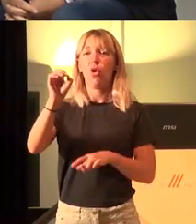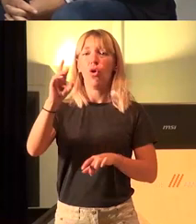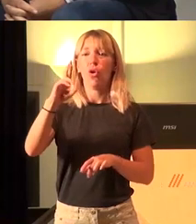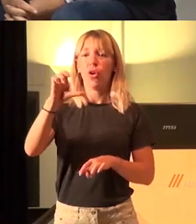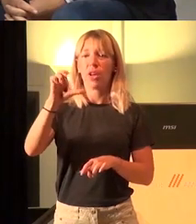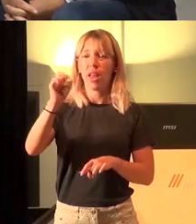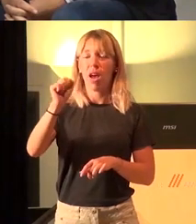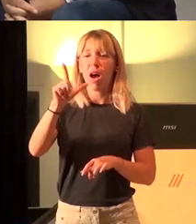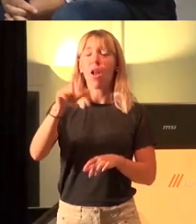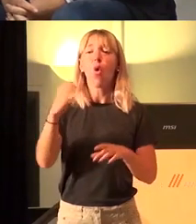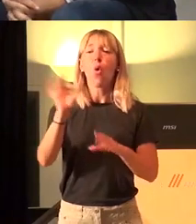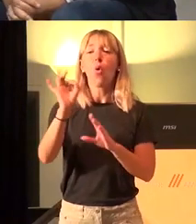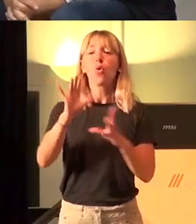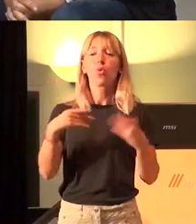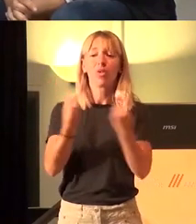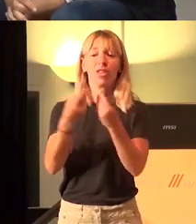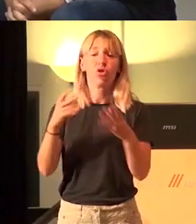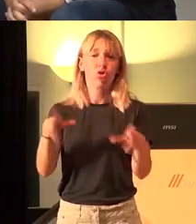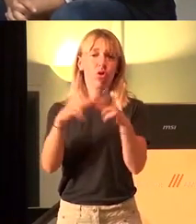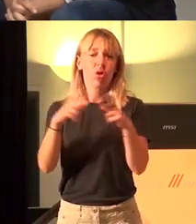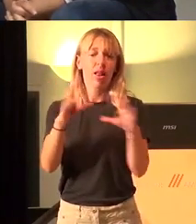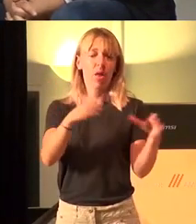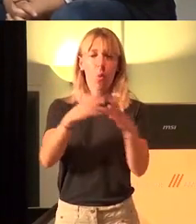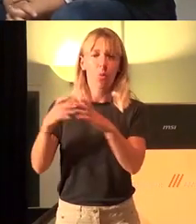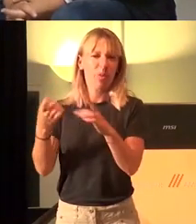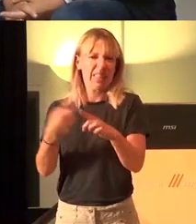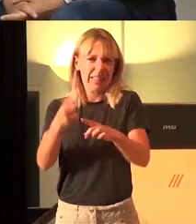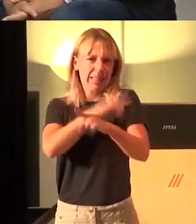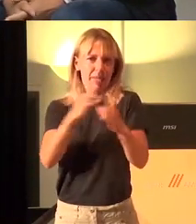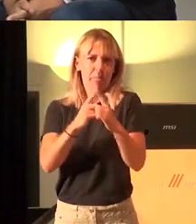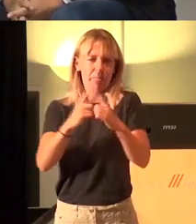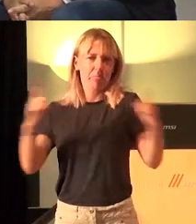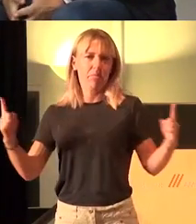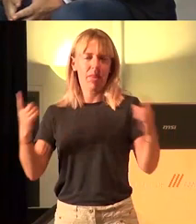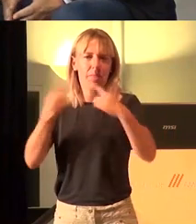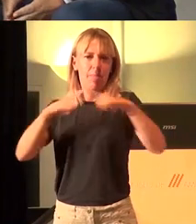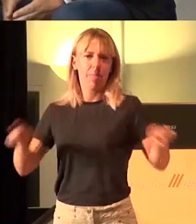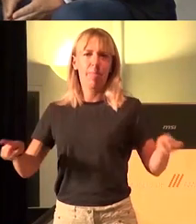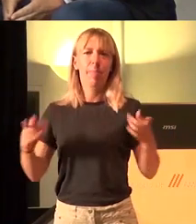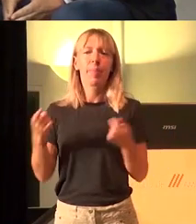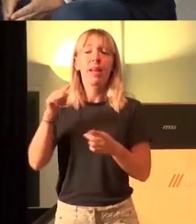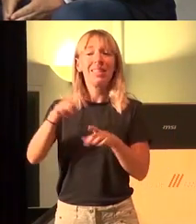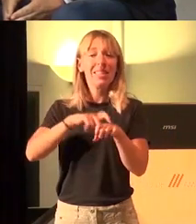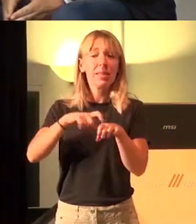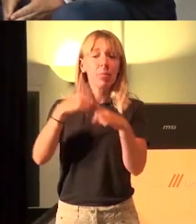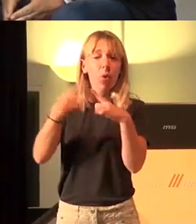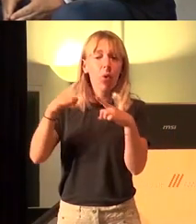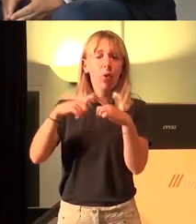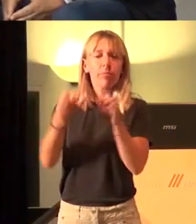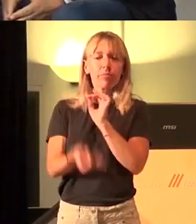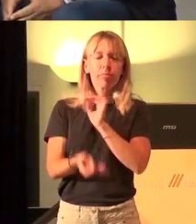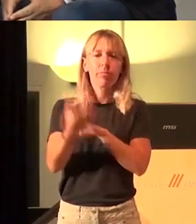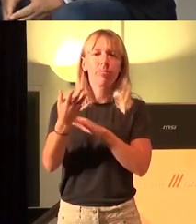cohesión social entre grupos, entre los grupos más extremos y más alejados de la sociedad. Ese tipo de cosas se